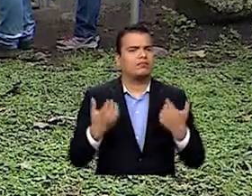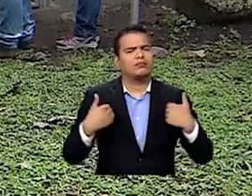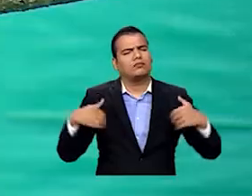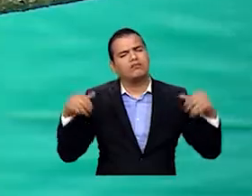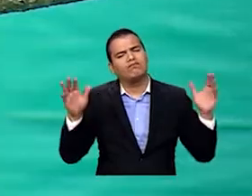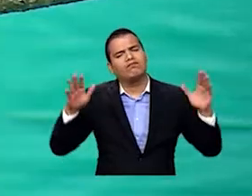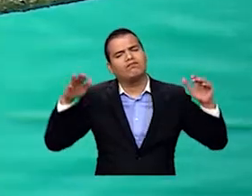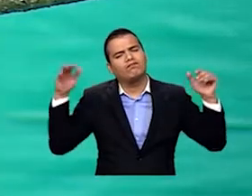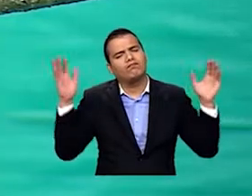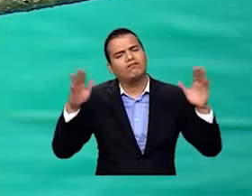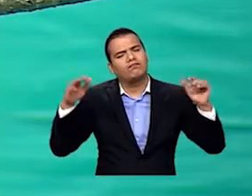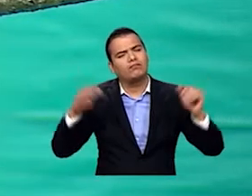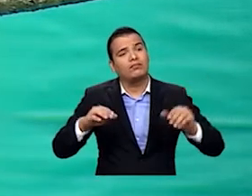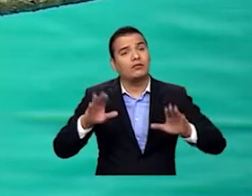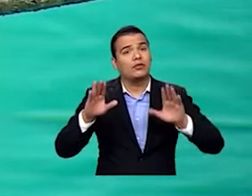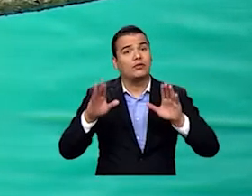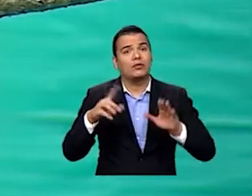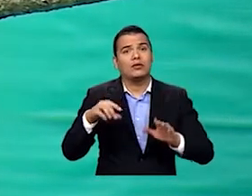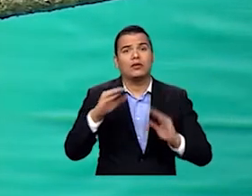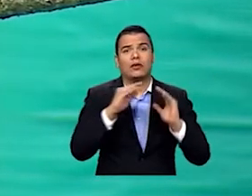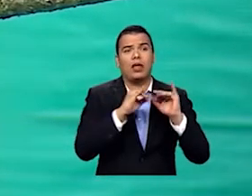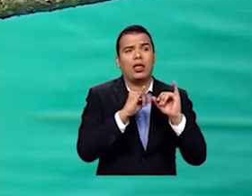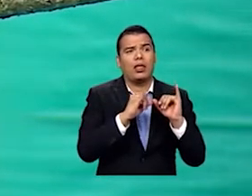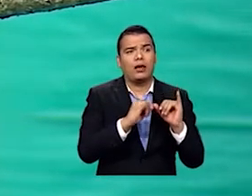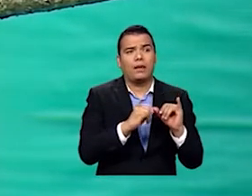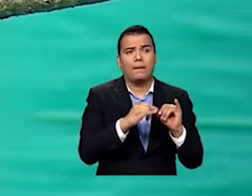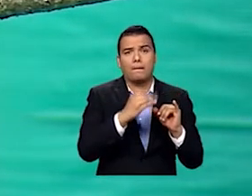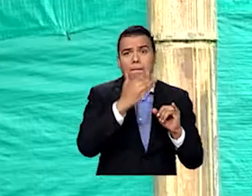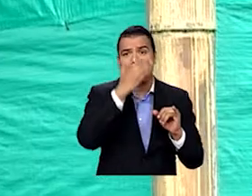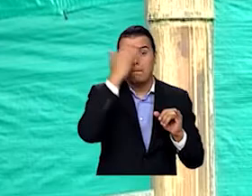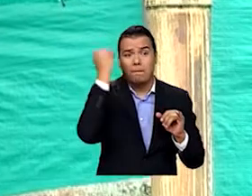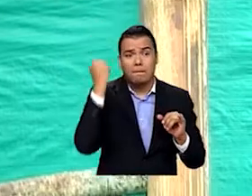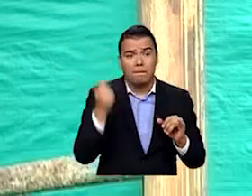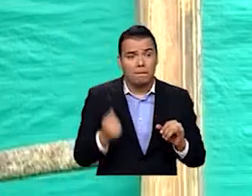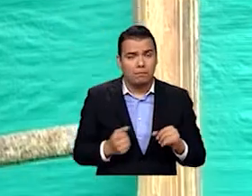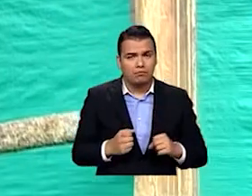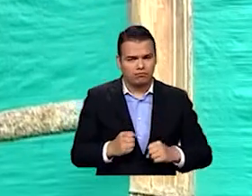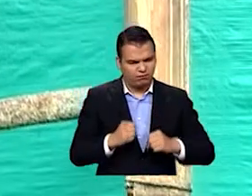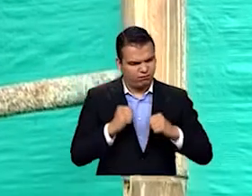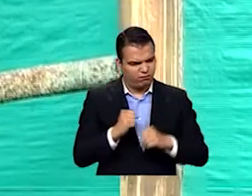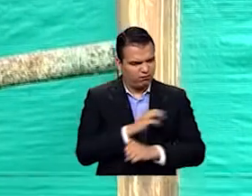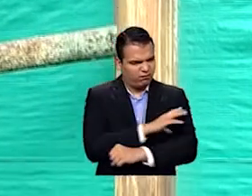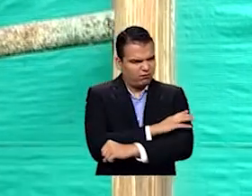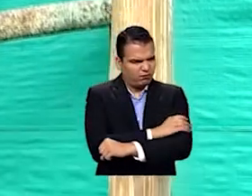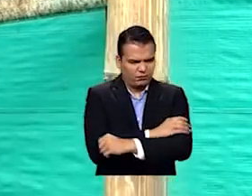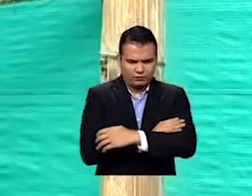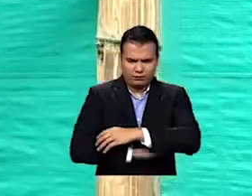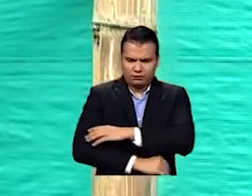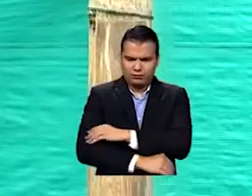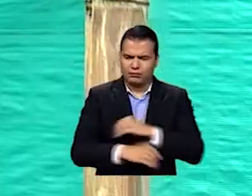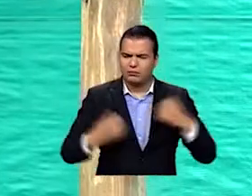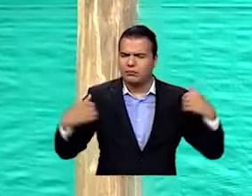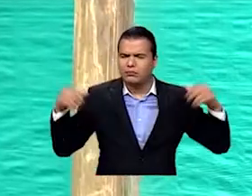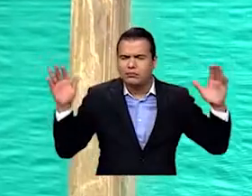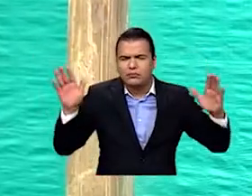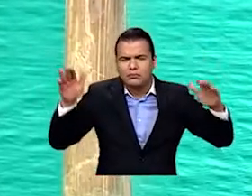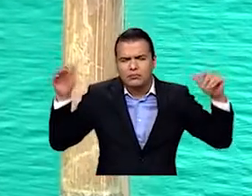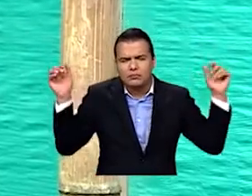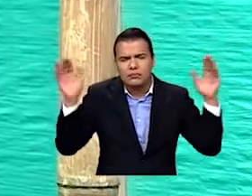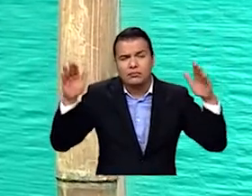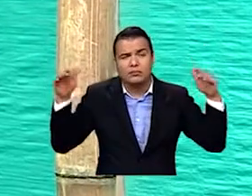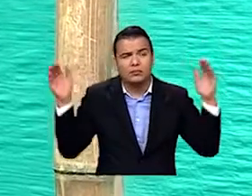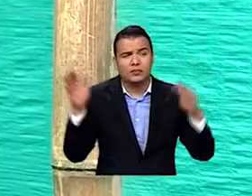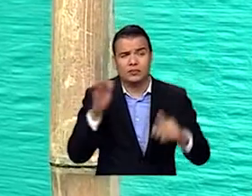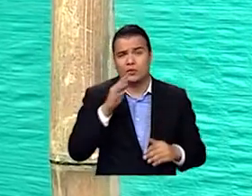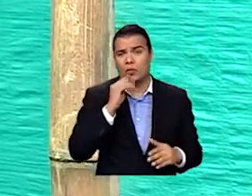que generalmente las aves que están mucho tiempo en cautiverio no desarrollan toda la musculatura que requieren para volar largas distancias. La